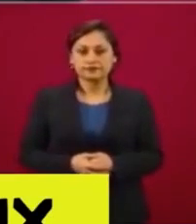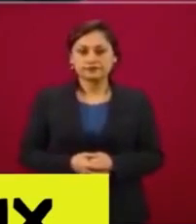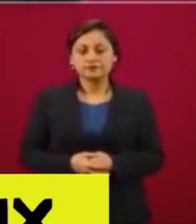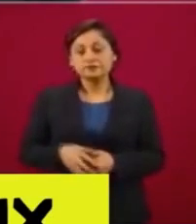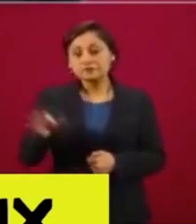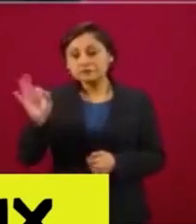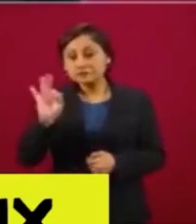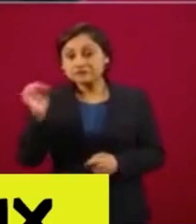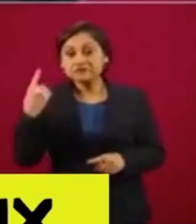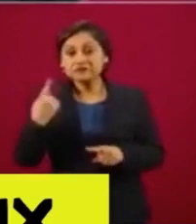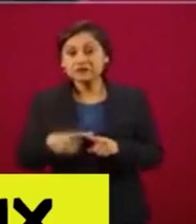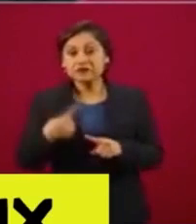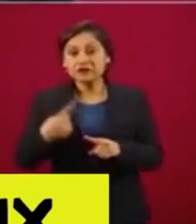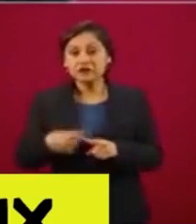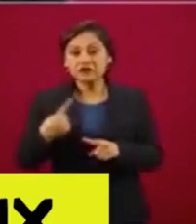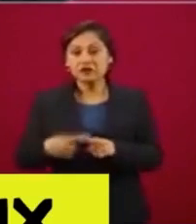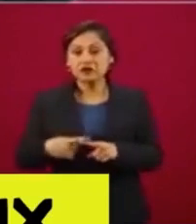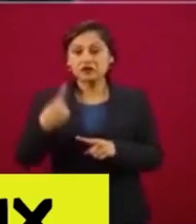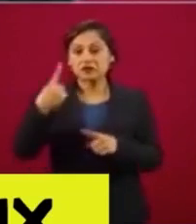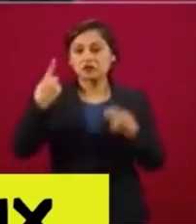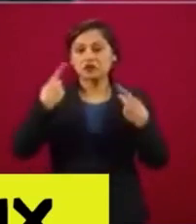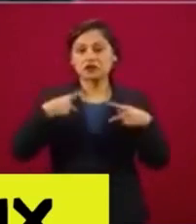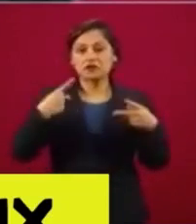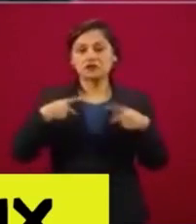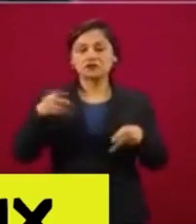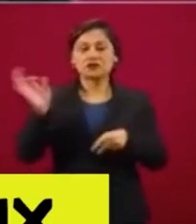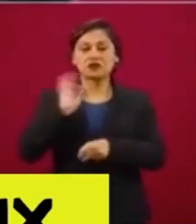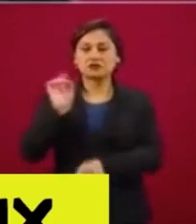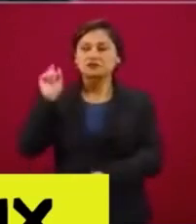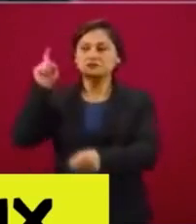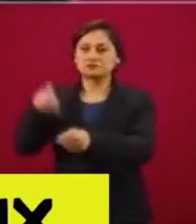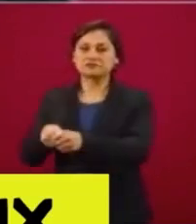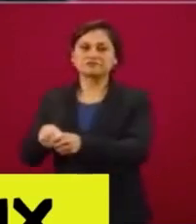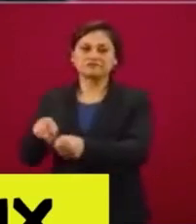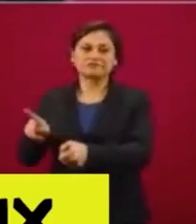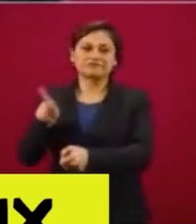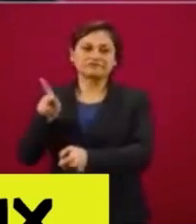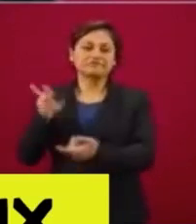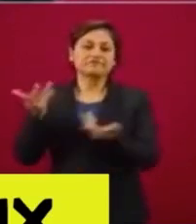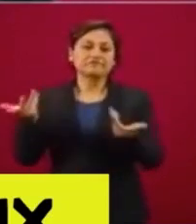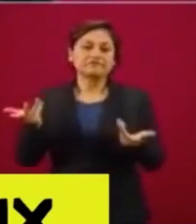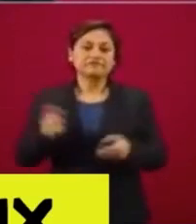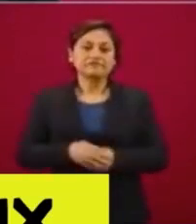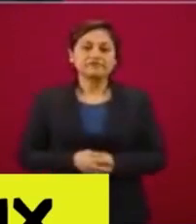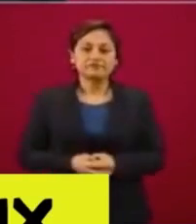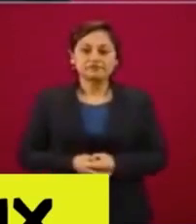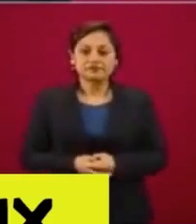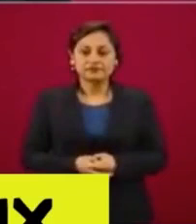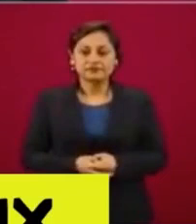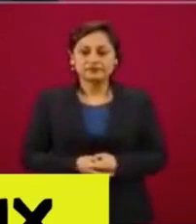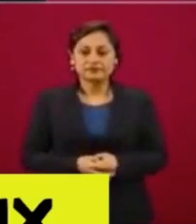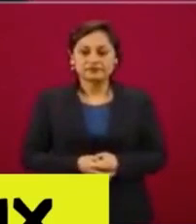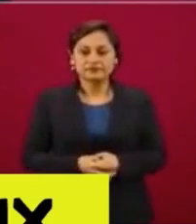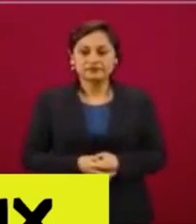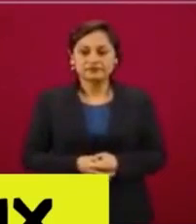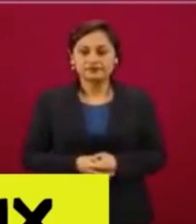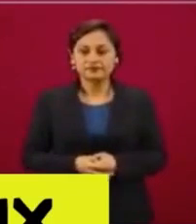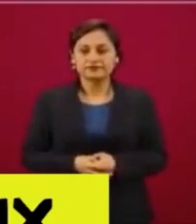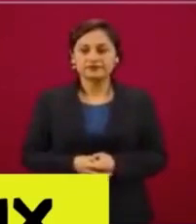¿no? Que debe de estar hasta trabajando con. No, es que.